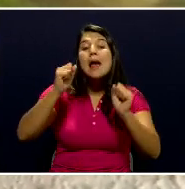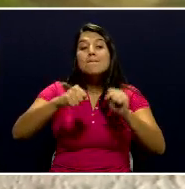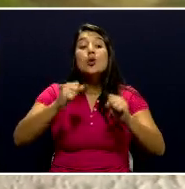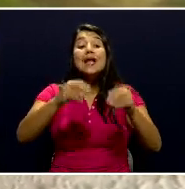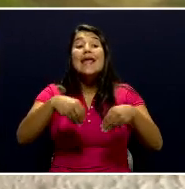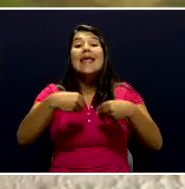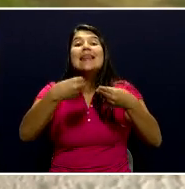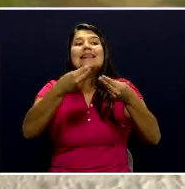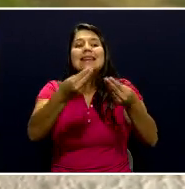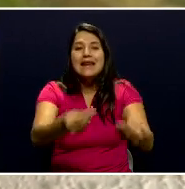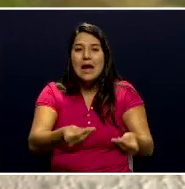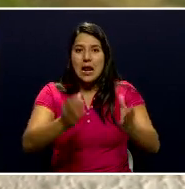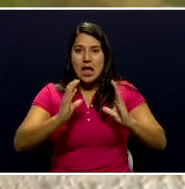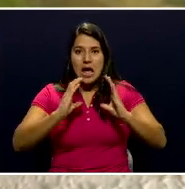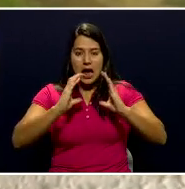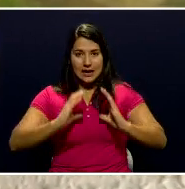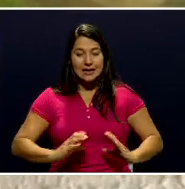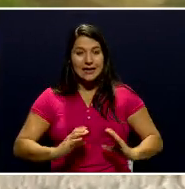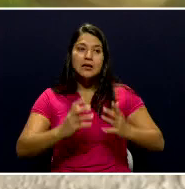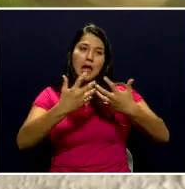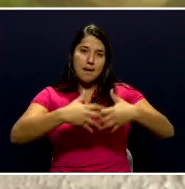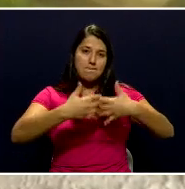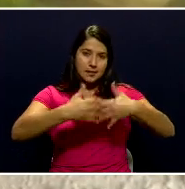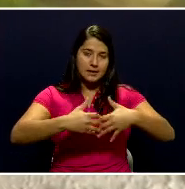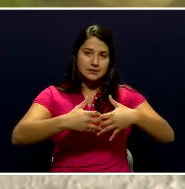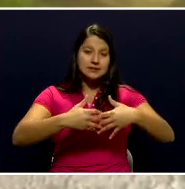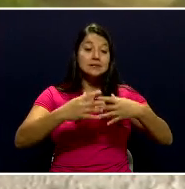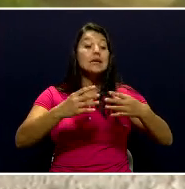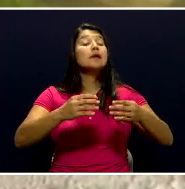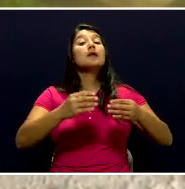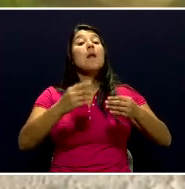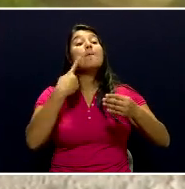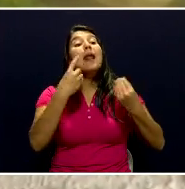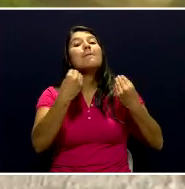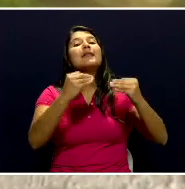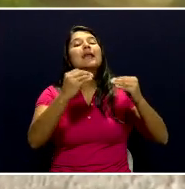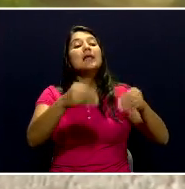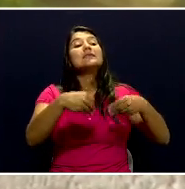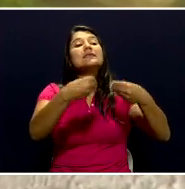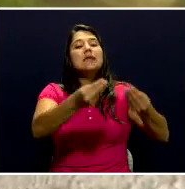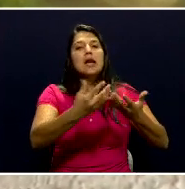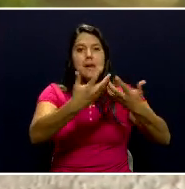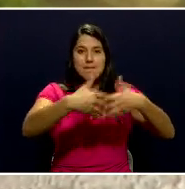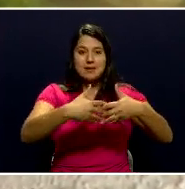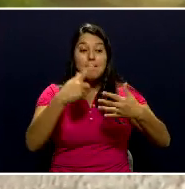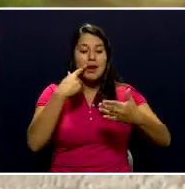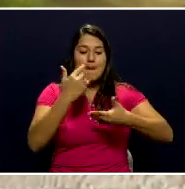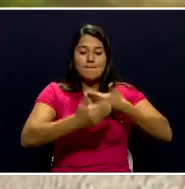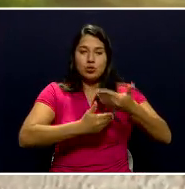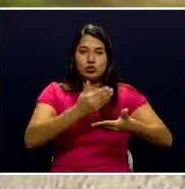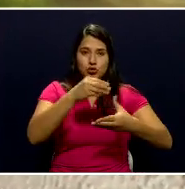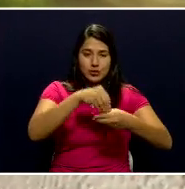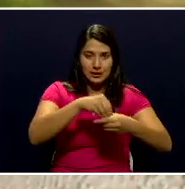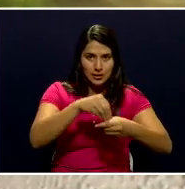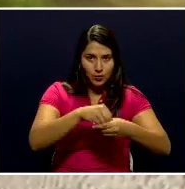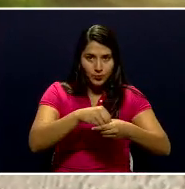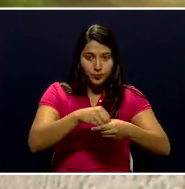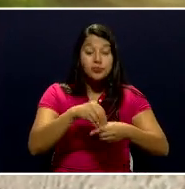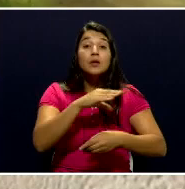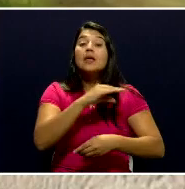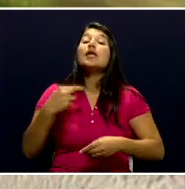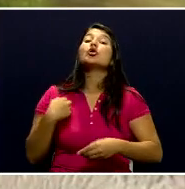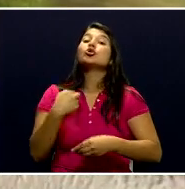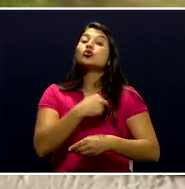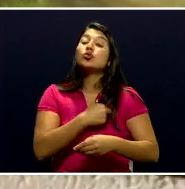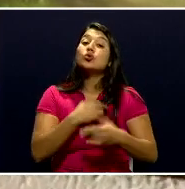los clientes industriales que solicitan el alcohol para procesos para sus propios procesos internos. y hemos iniciado